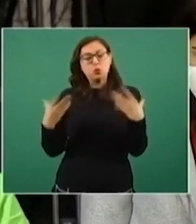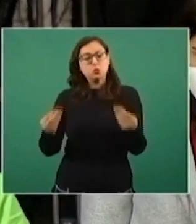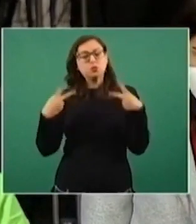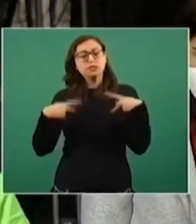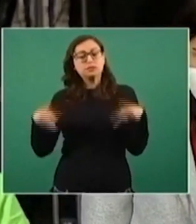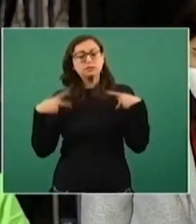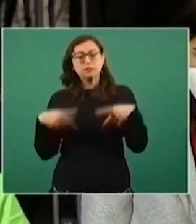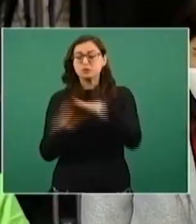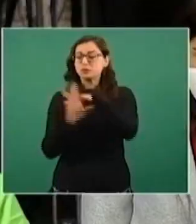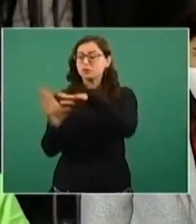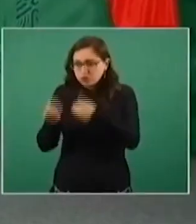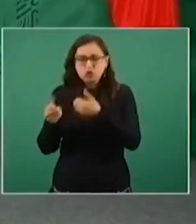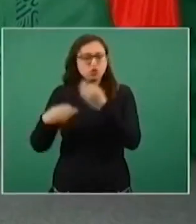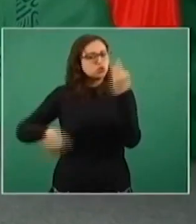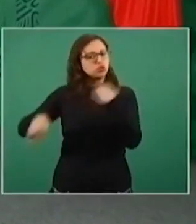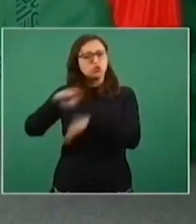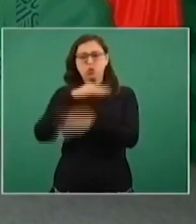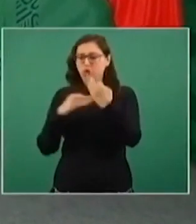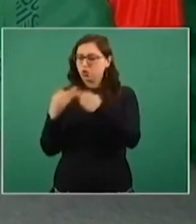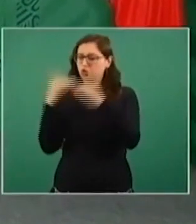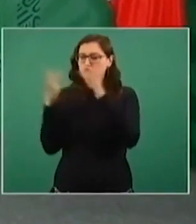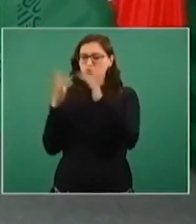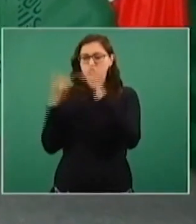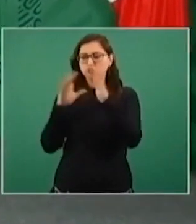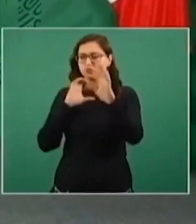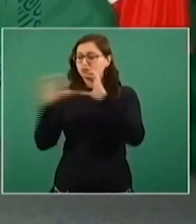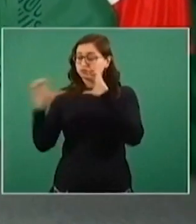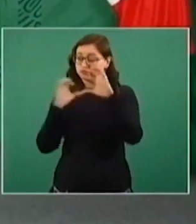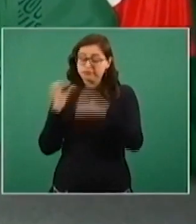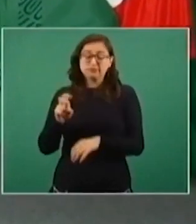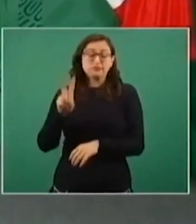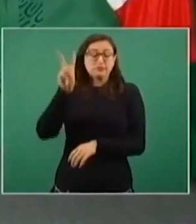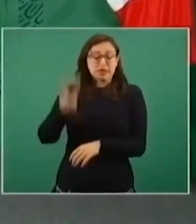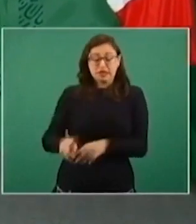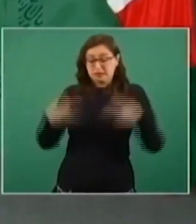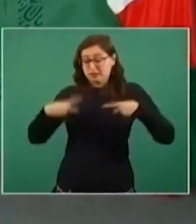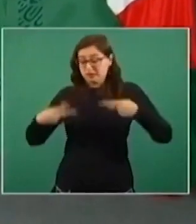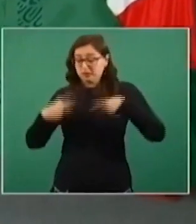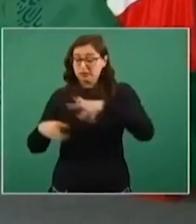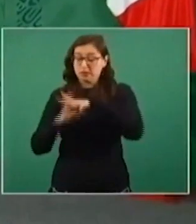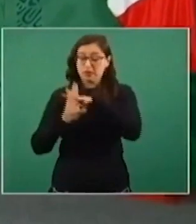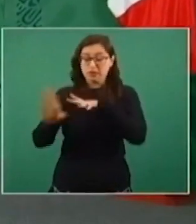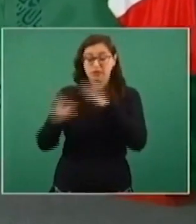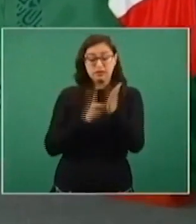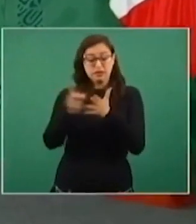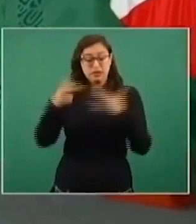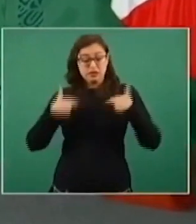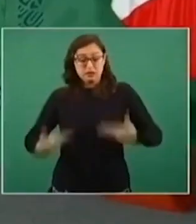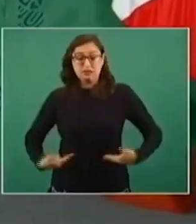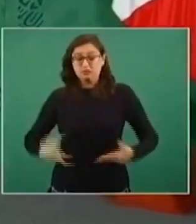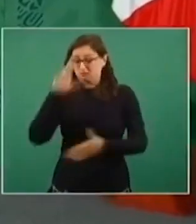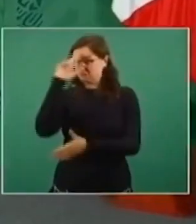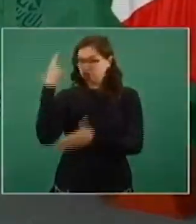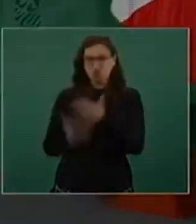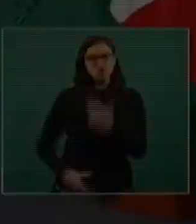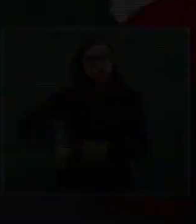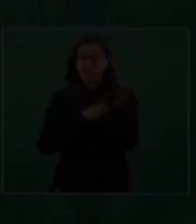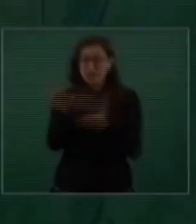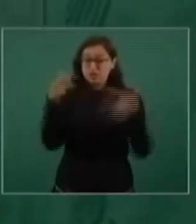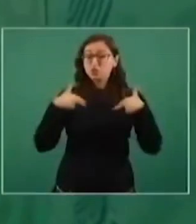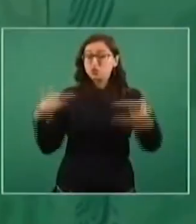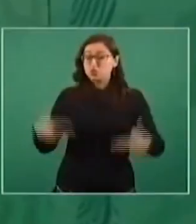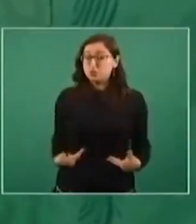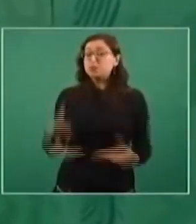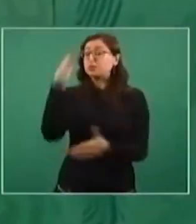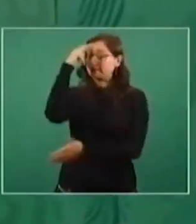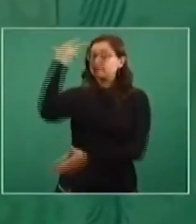asunto. Y desde luego estas violaciones a los derechos humanos de los migrantes son absolutamente inaceptables.